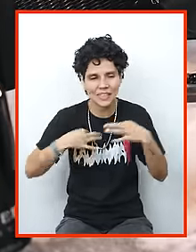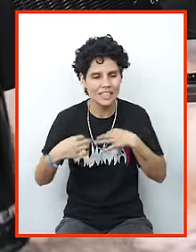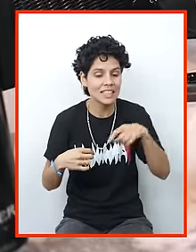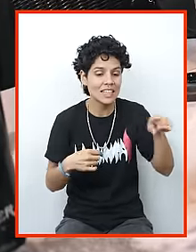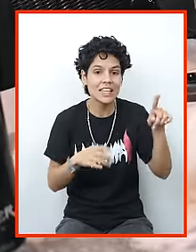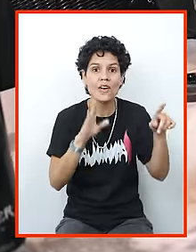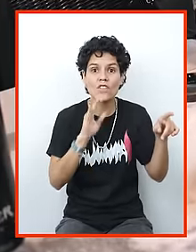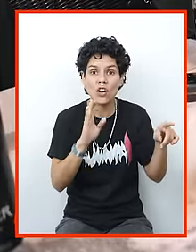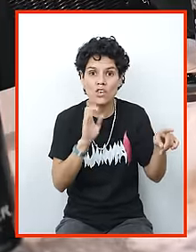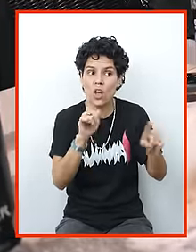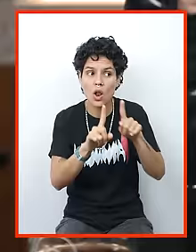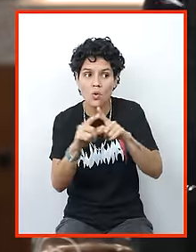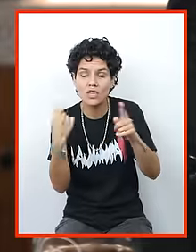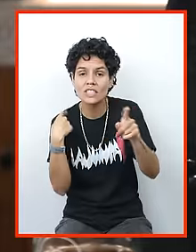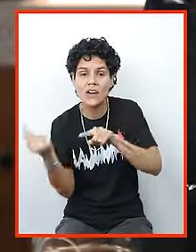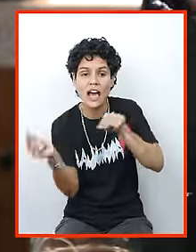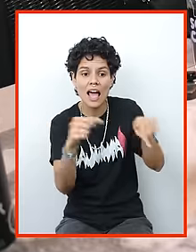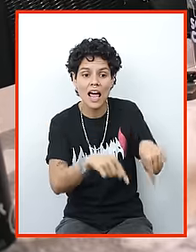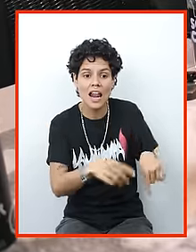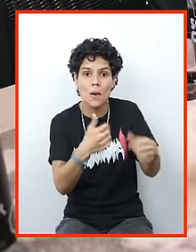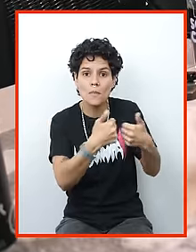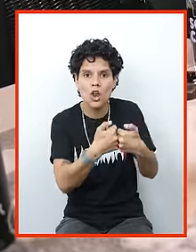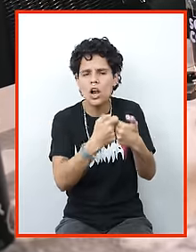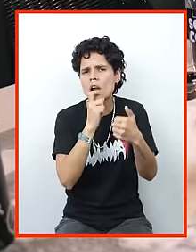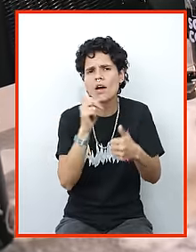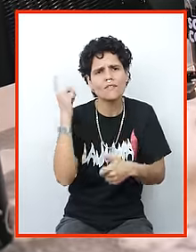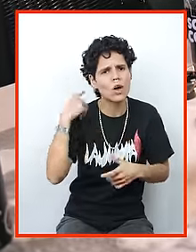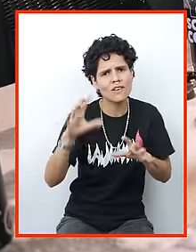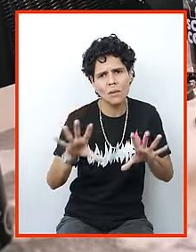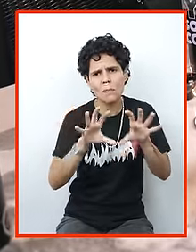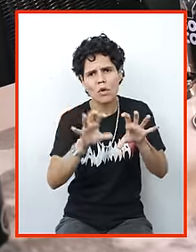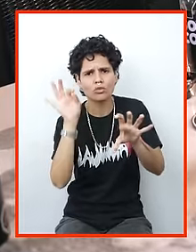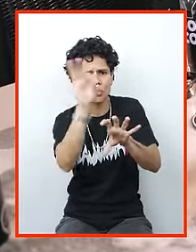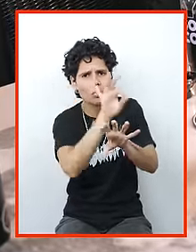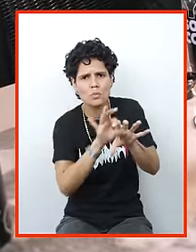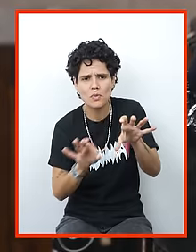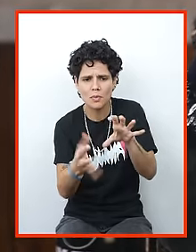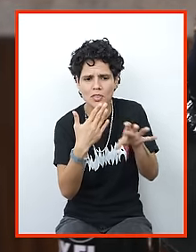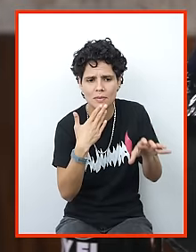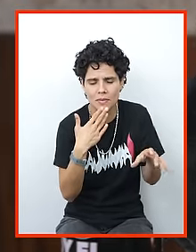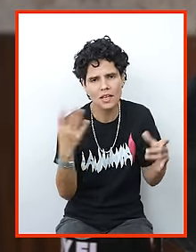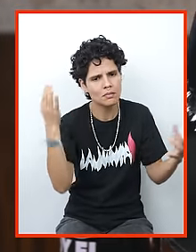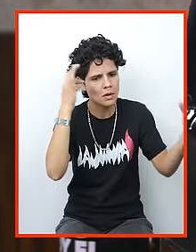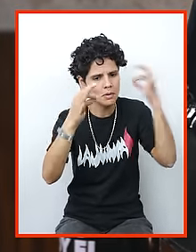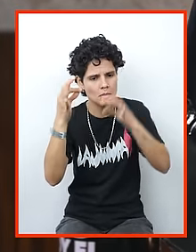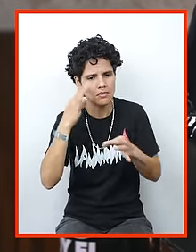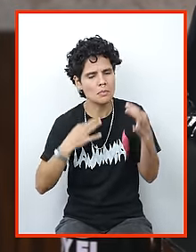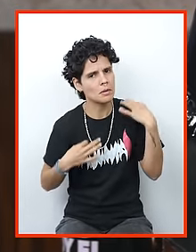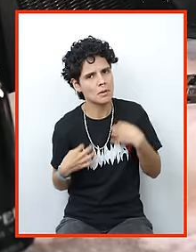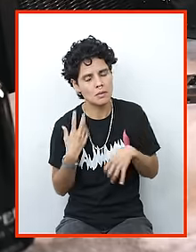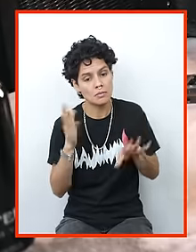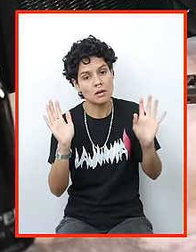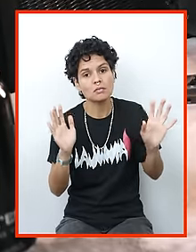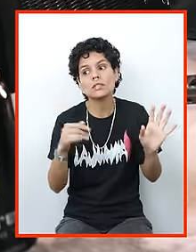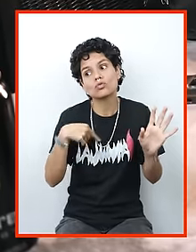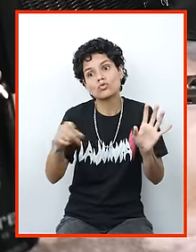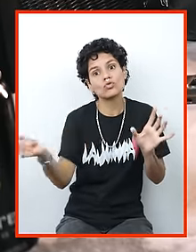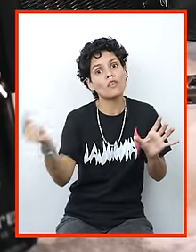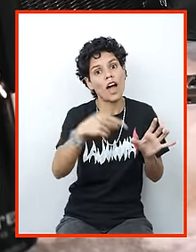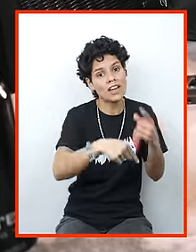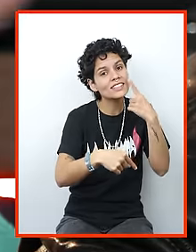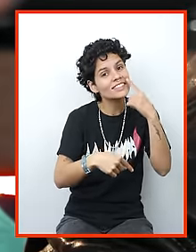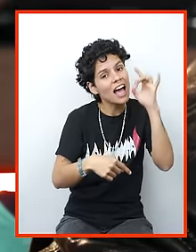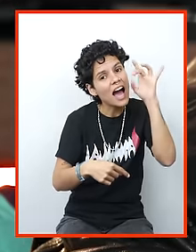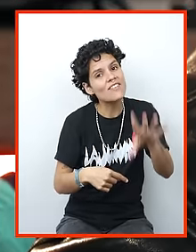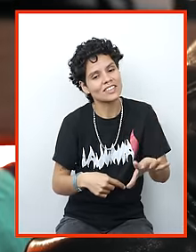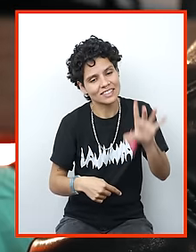a la desembocadora del Biobío a pololear, hasta en el trasero te venías con pica de zancudo. O sea, si había éxito. Ah, ya. Y te